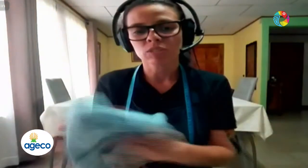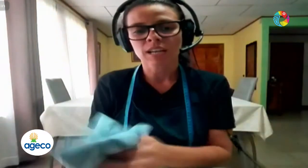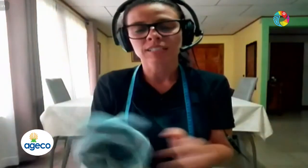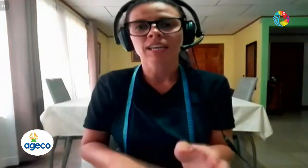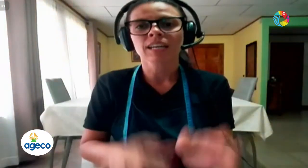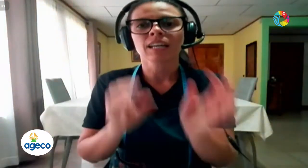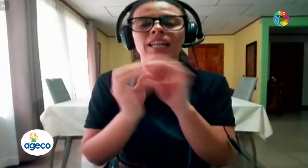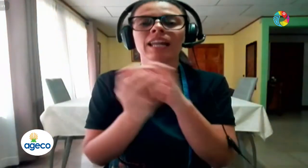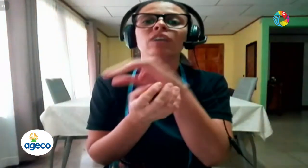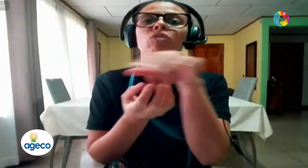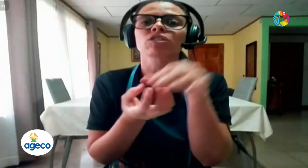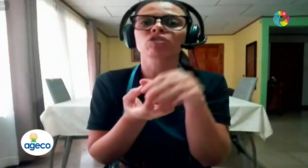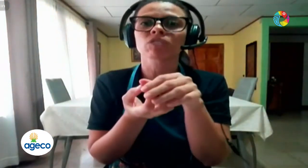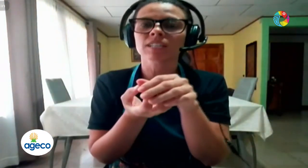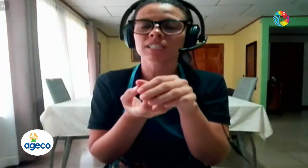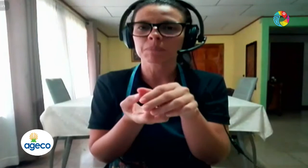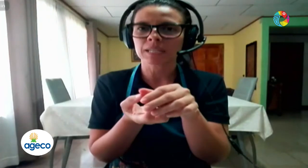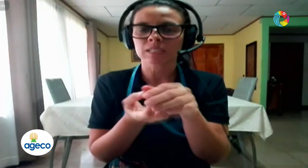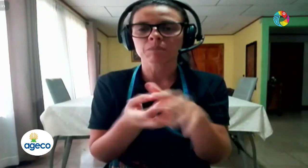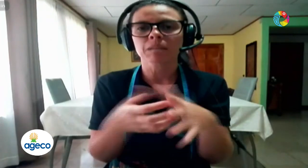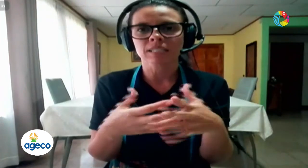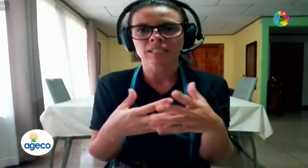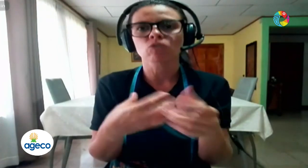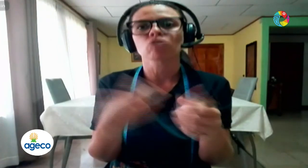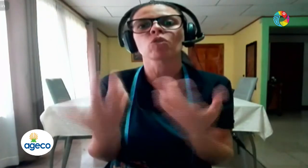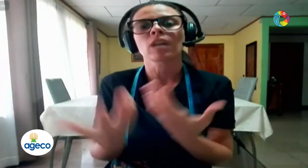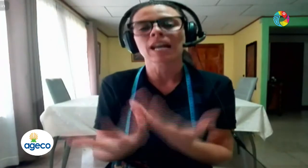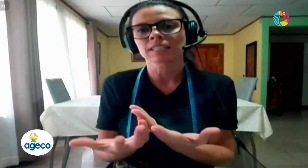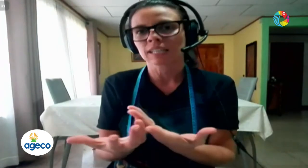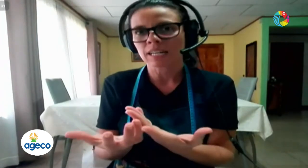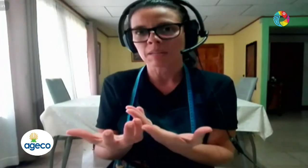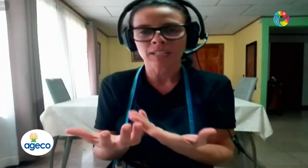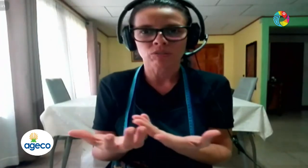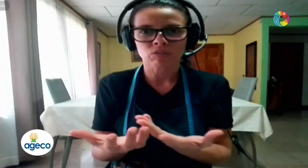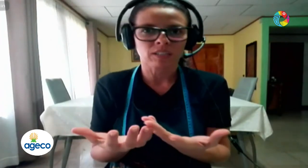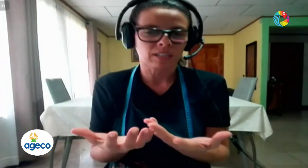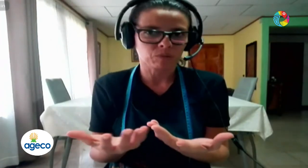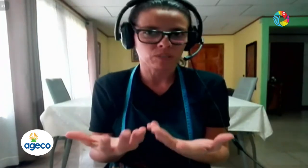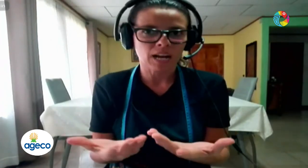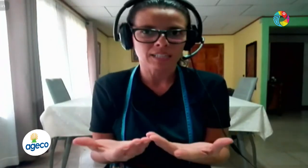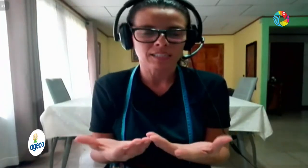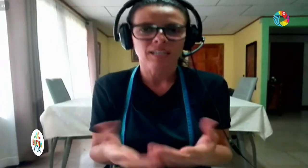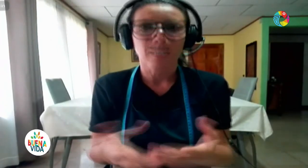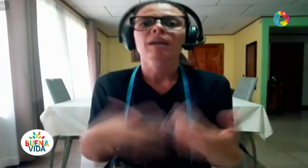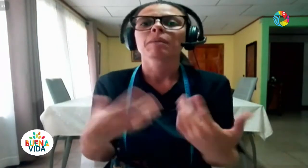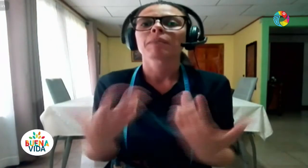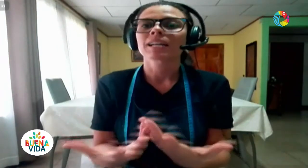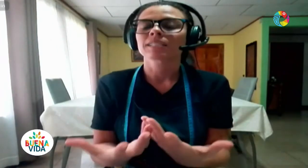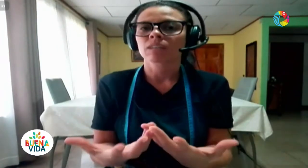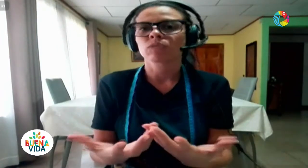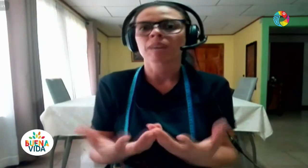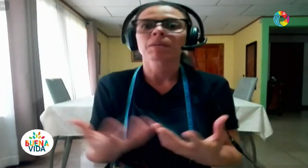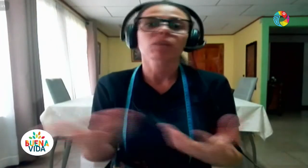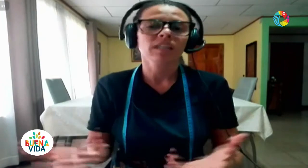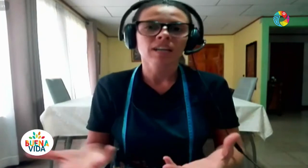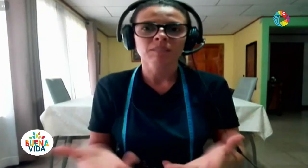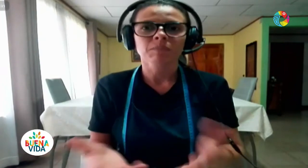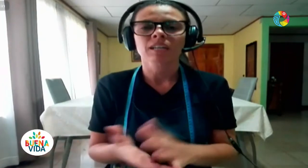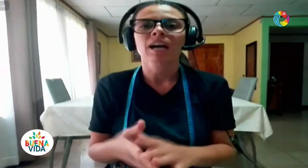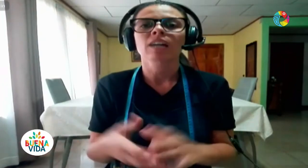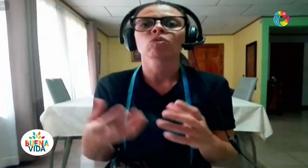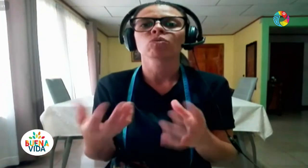vamos a hacer la decoración de recipientes plásticos o latas de alimentos que tengamos en casa para hacer una